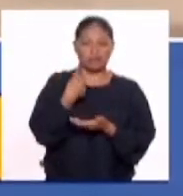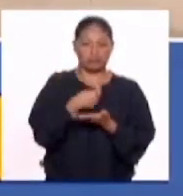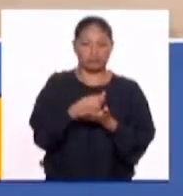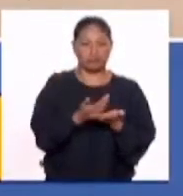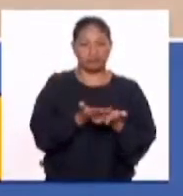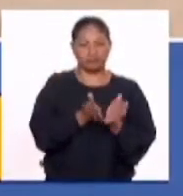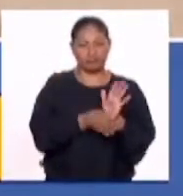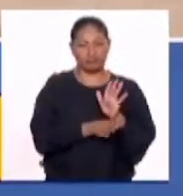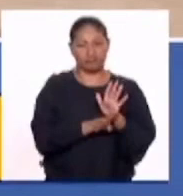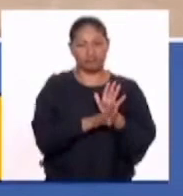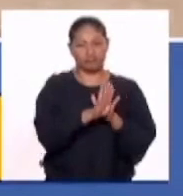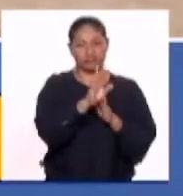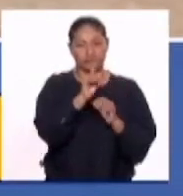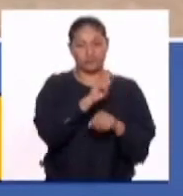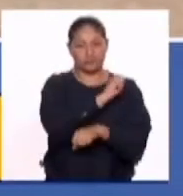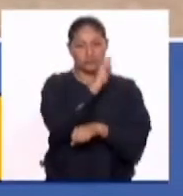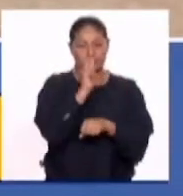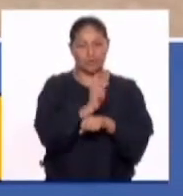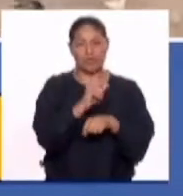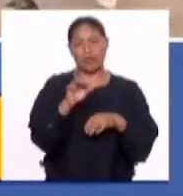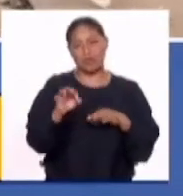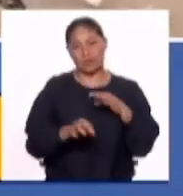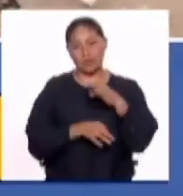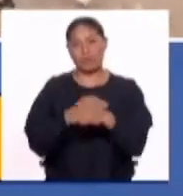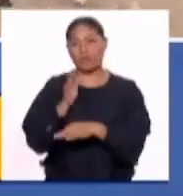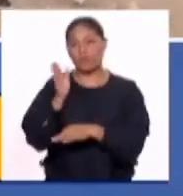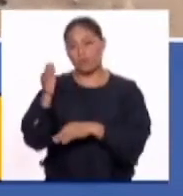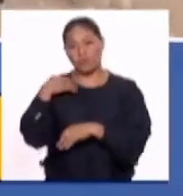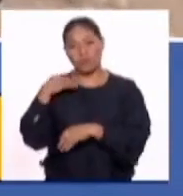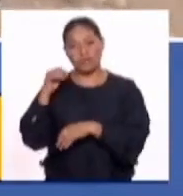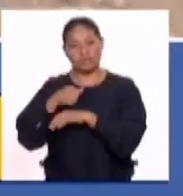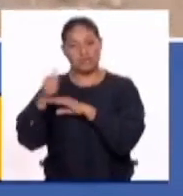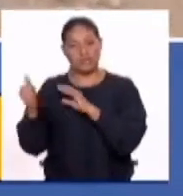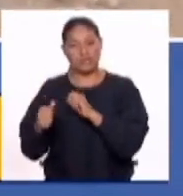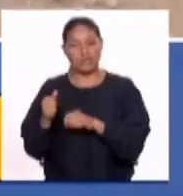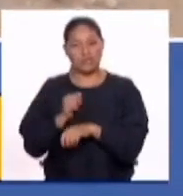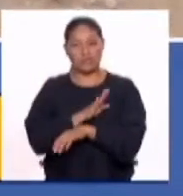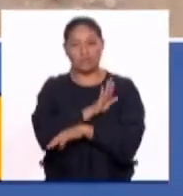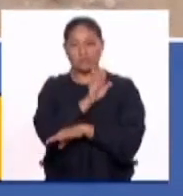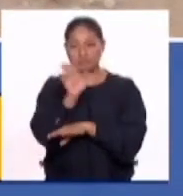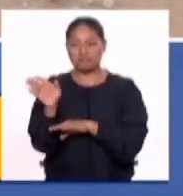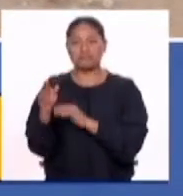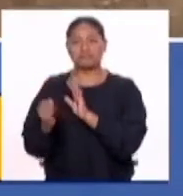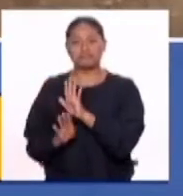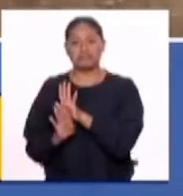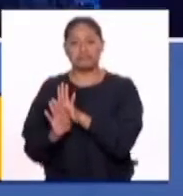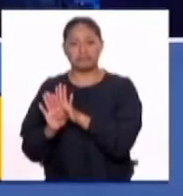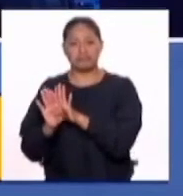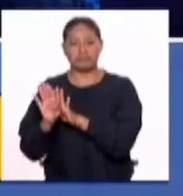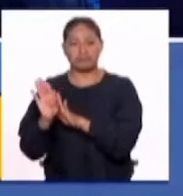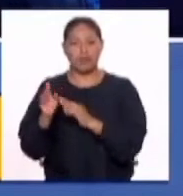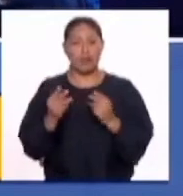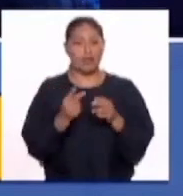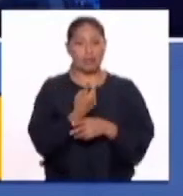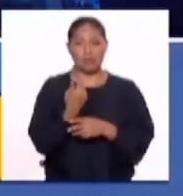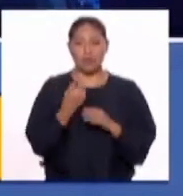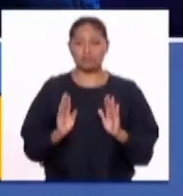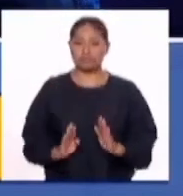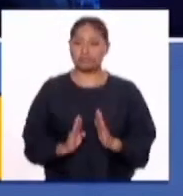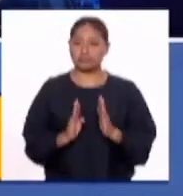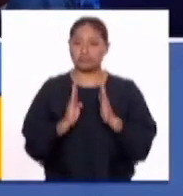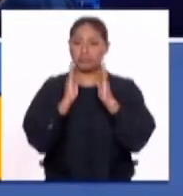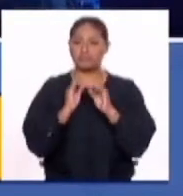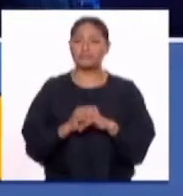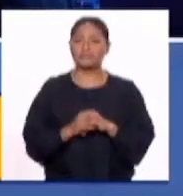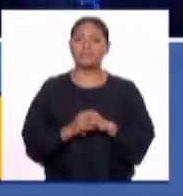últimos meses, además. Y justamente, Carlos, sobre este punto que toca sobre el impacto que esta crisis va a tener en